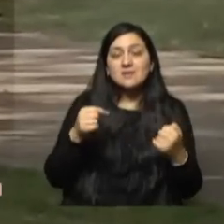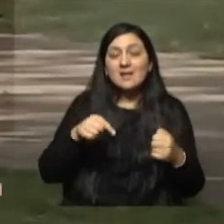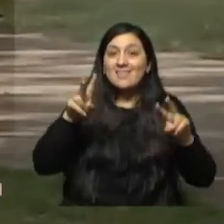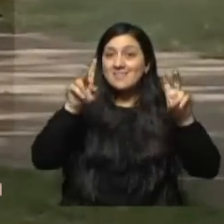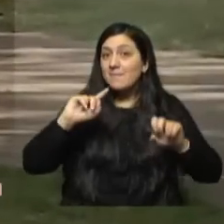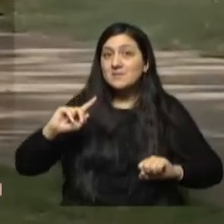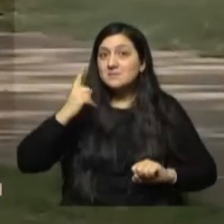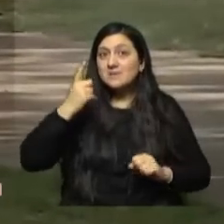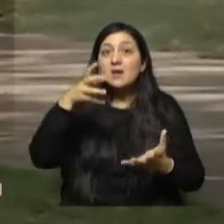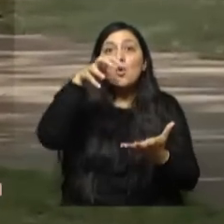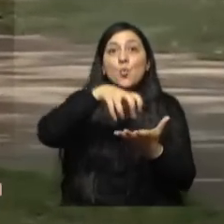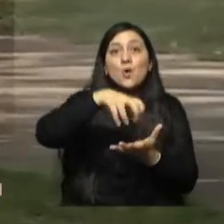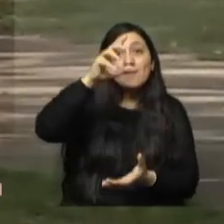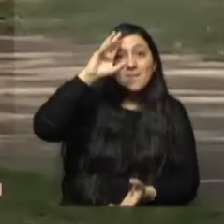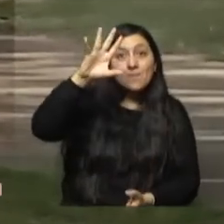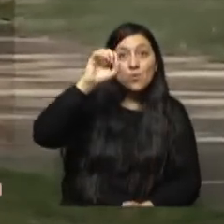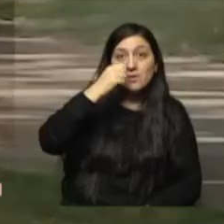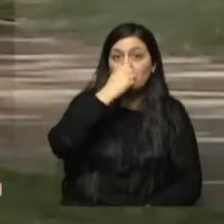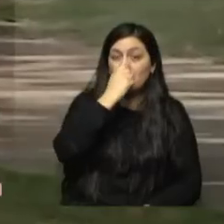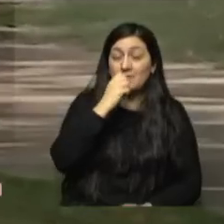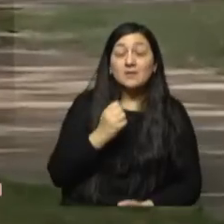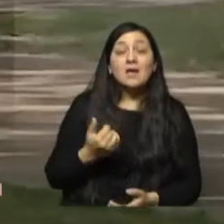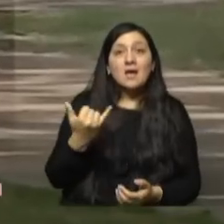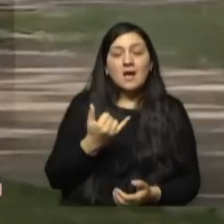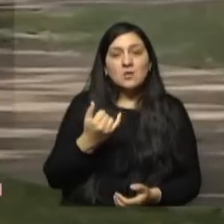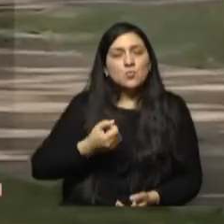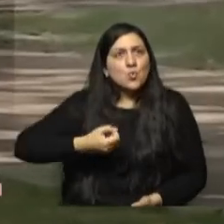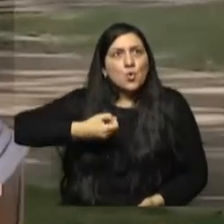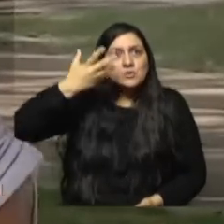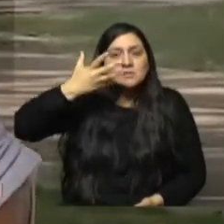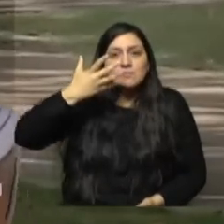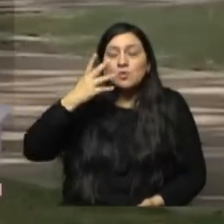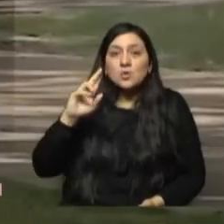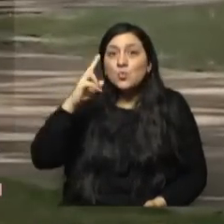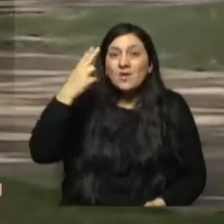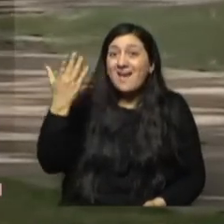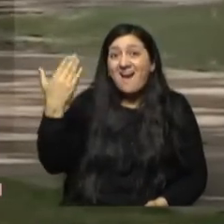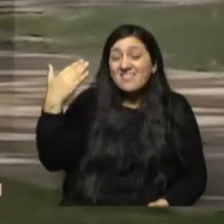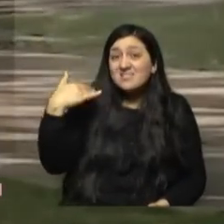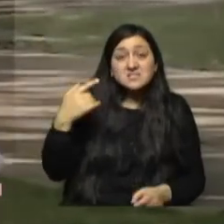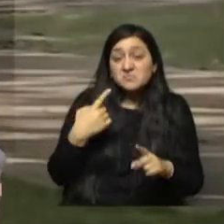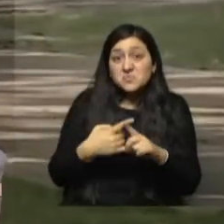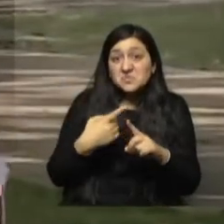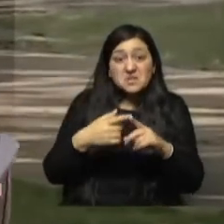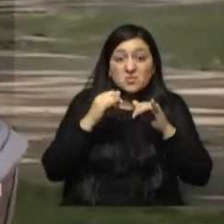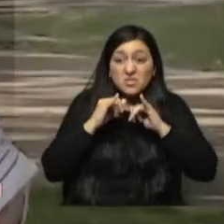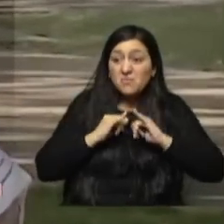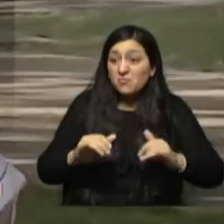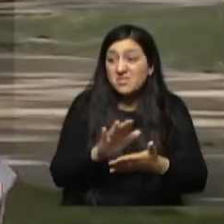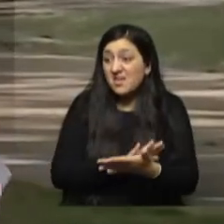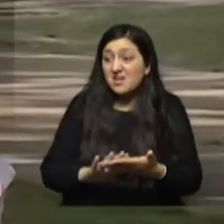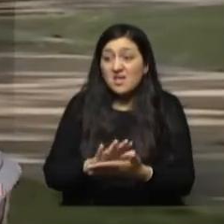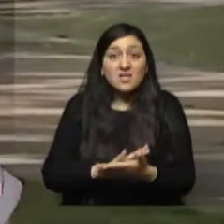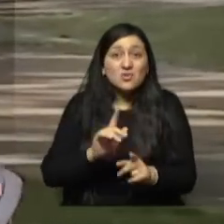eran los sitios de memoria. Es decir, se instala un concepto que en el Uruguay no había tenido difusión, no